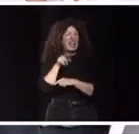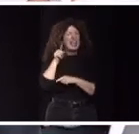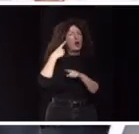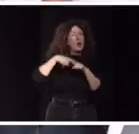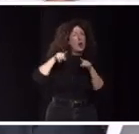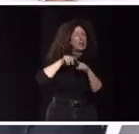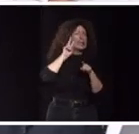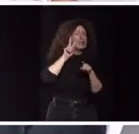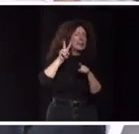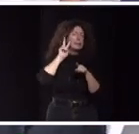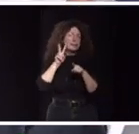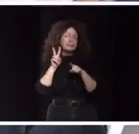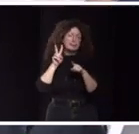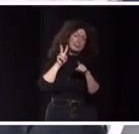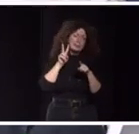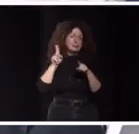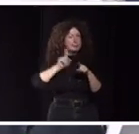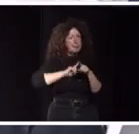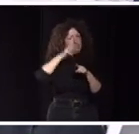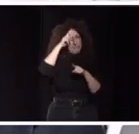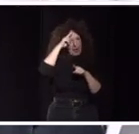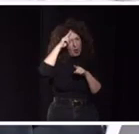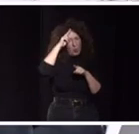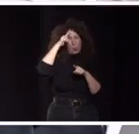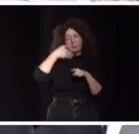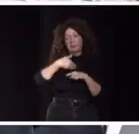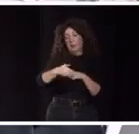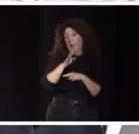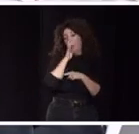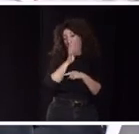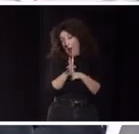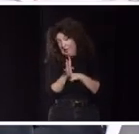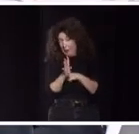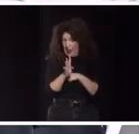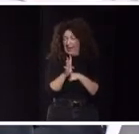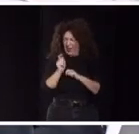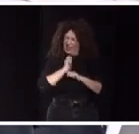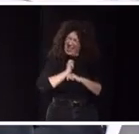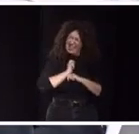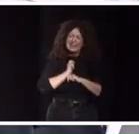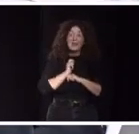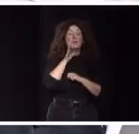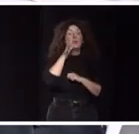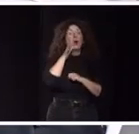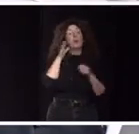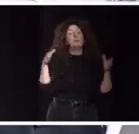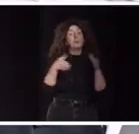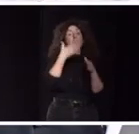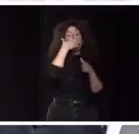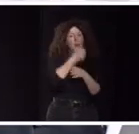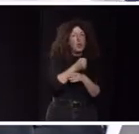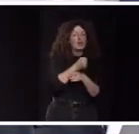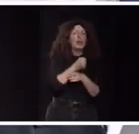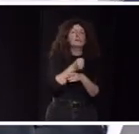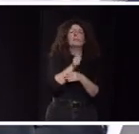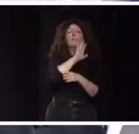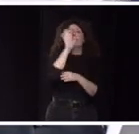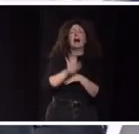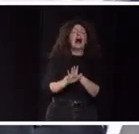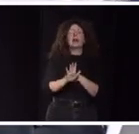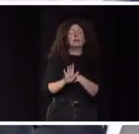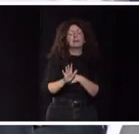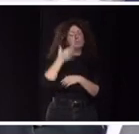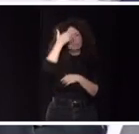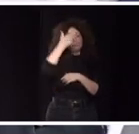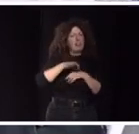señal preocupante sobre los próximos años y la próxima legislatura. El Partido Socialista parece estar completamente